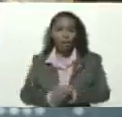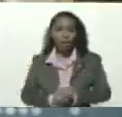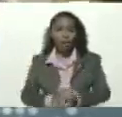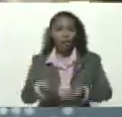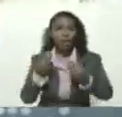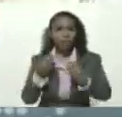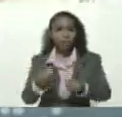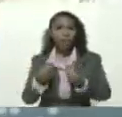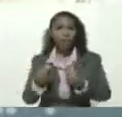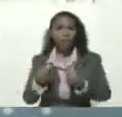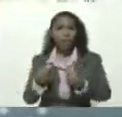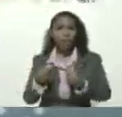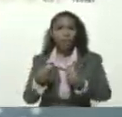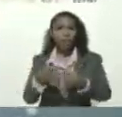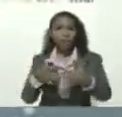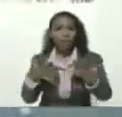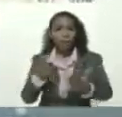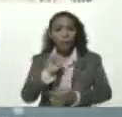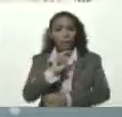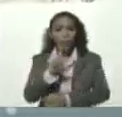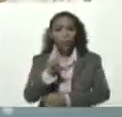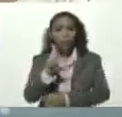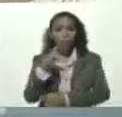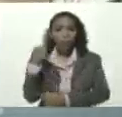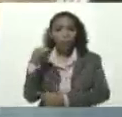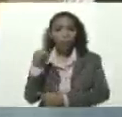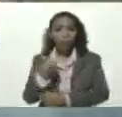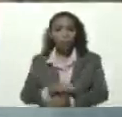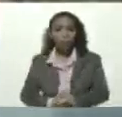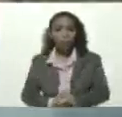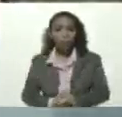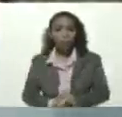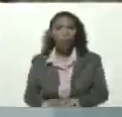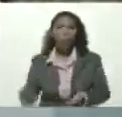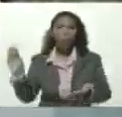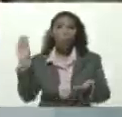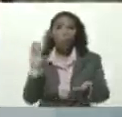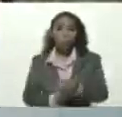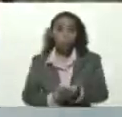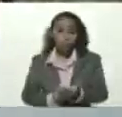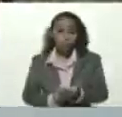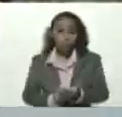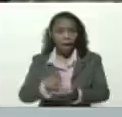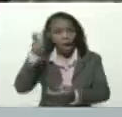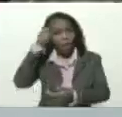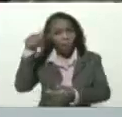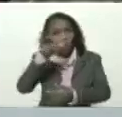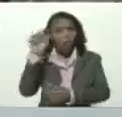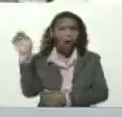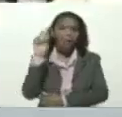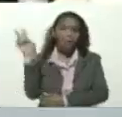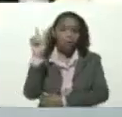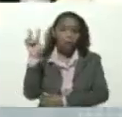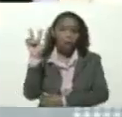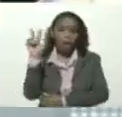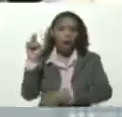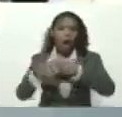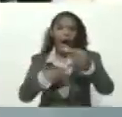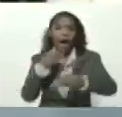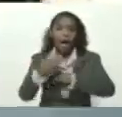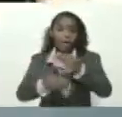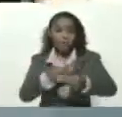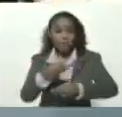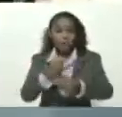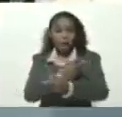para que el 21 de noviembre nuevamente el pueblo de Venezuela